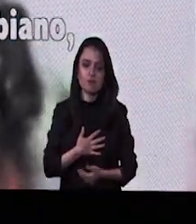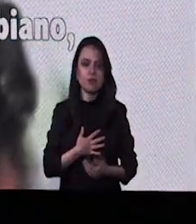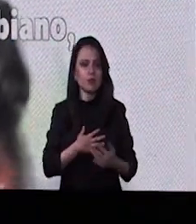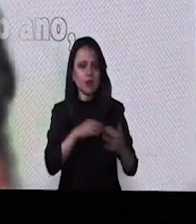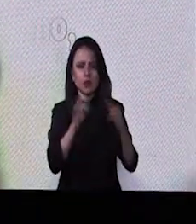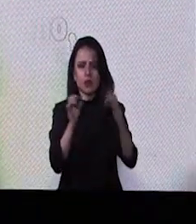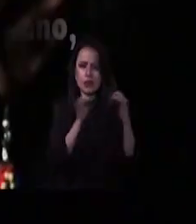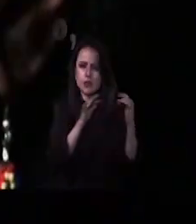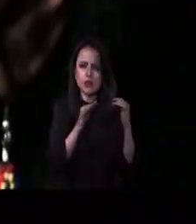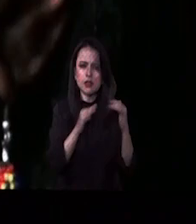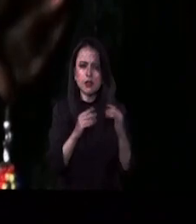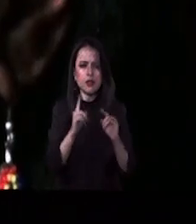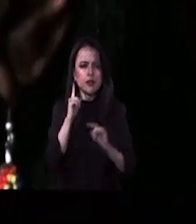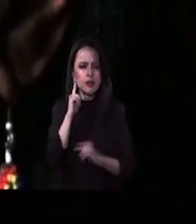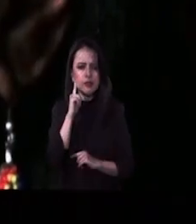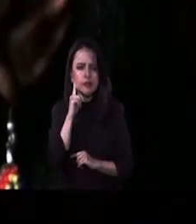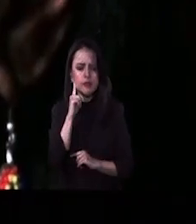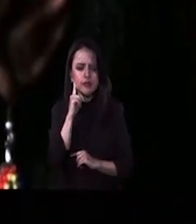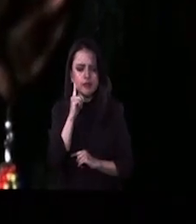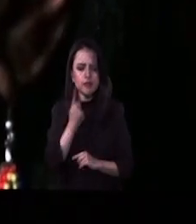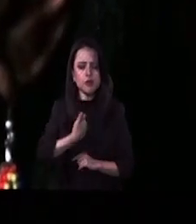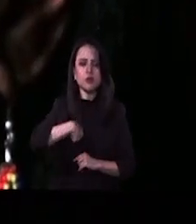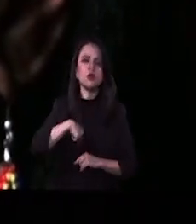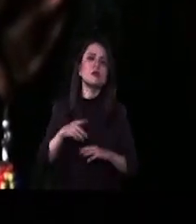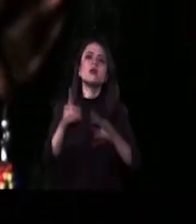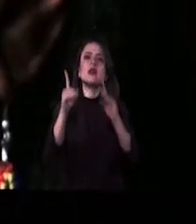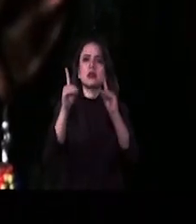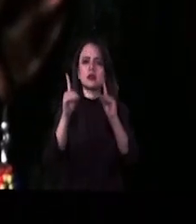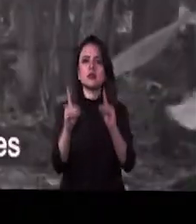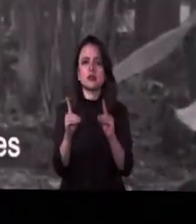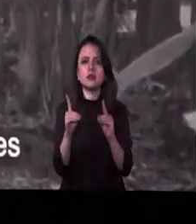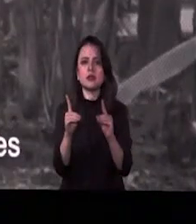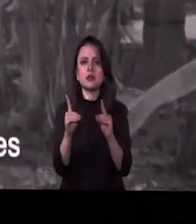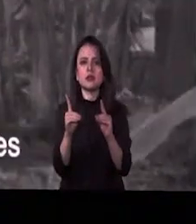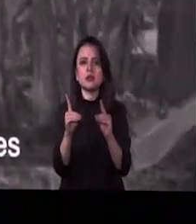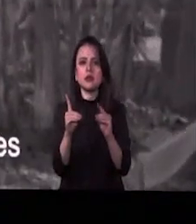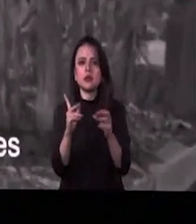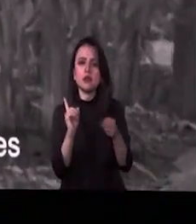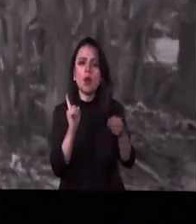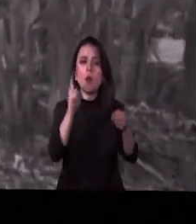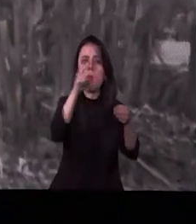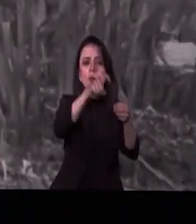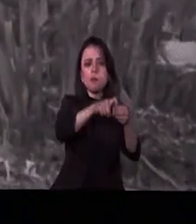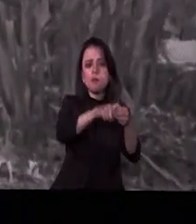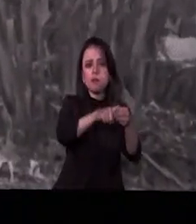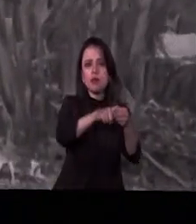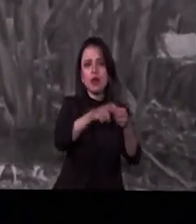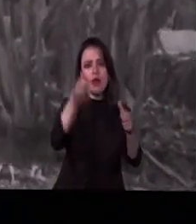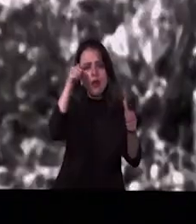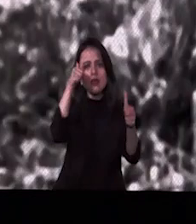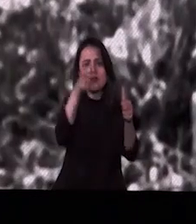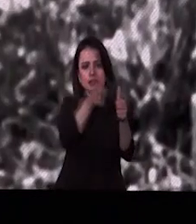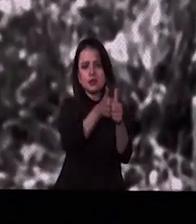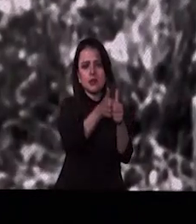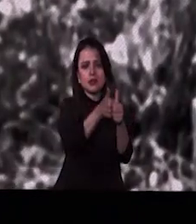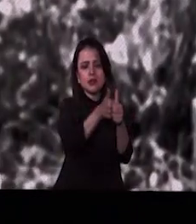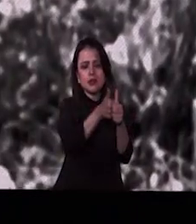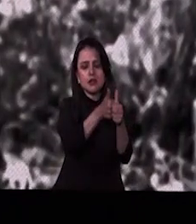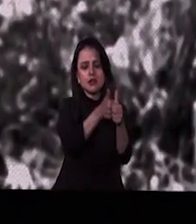¿cierto? Tomamos la decisión de entrar a estos grupos paramilitares para